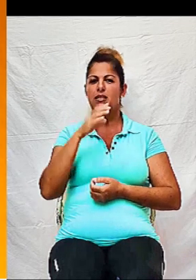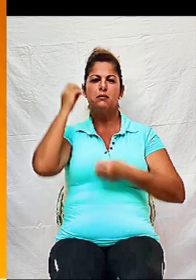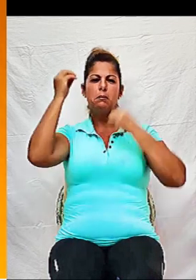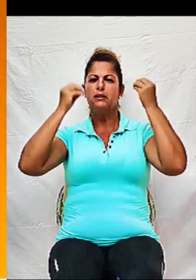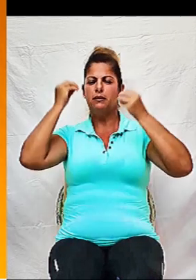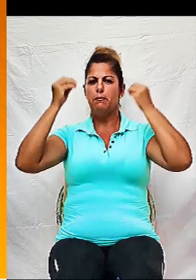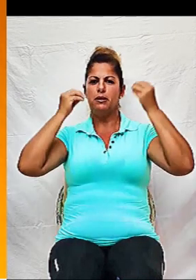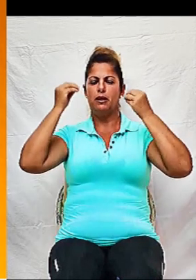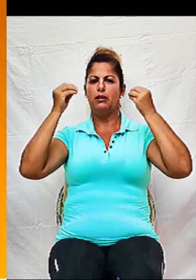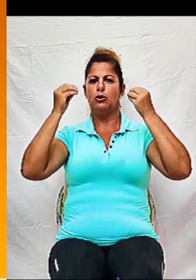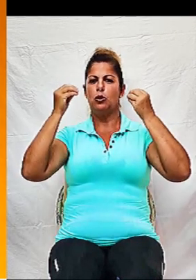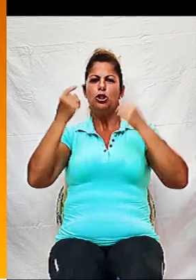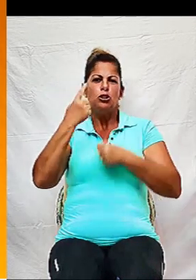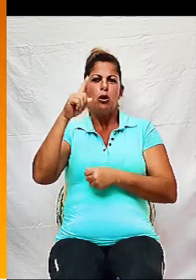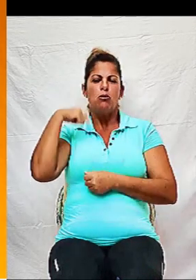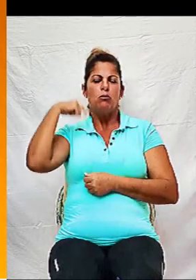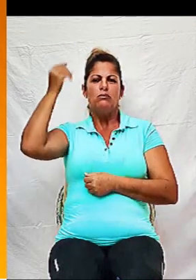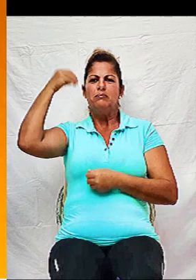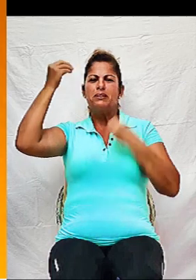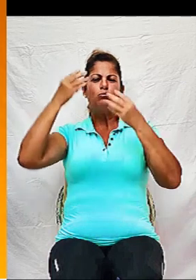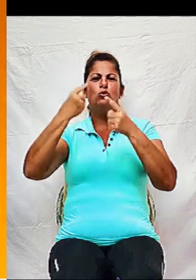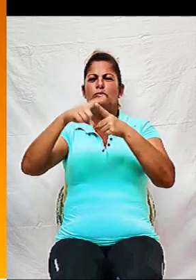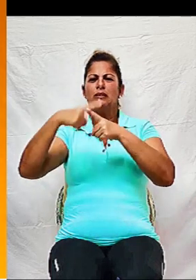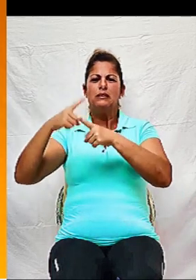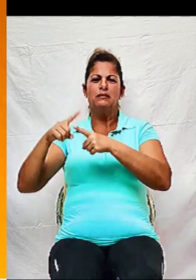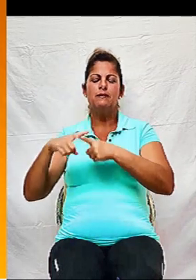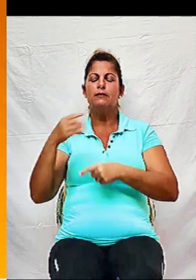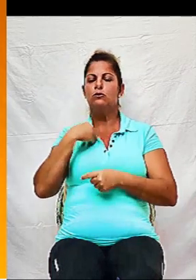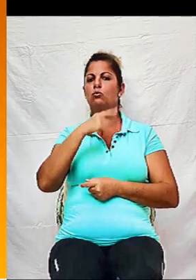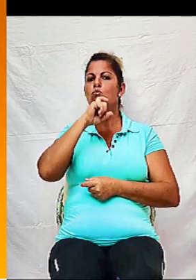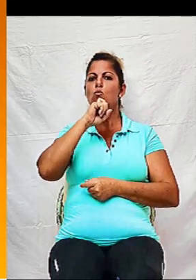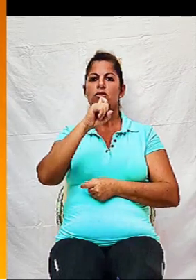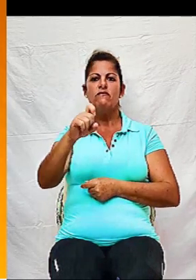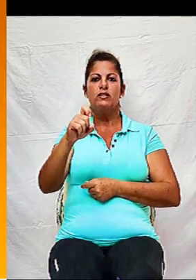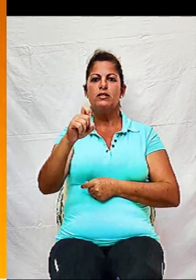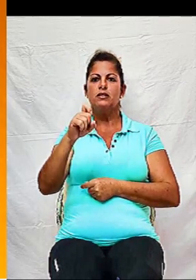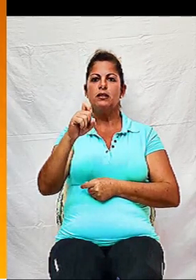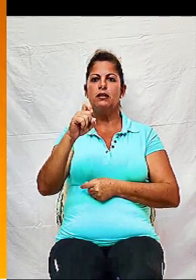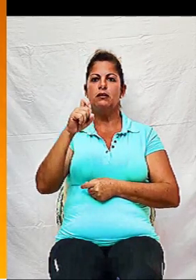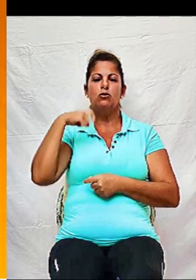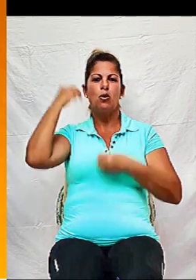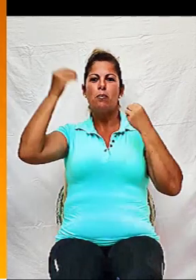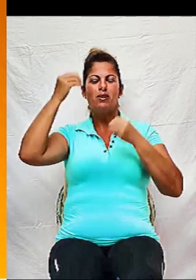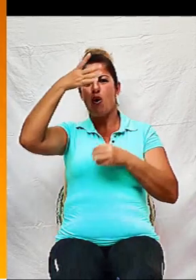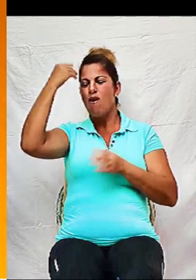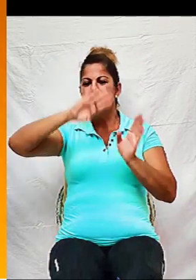Cuando aparecen pensamientos involuntarios, me resulta difícil no verme arrastrado por